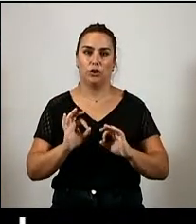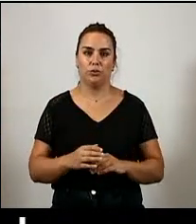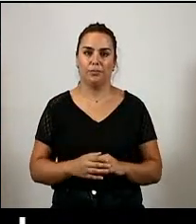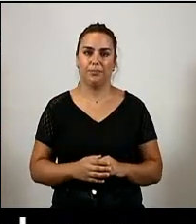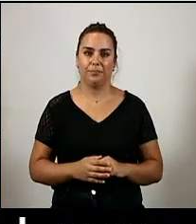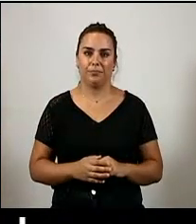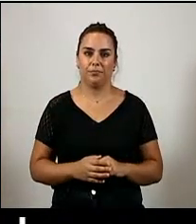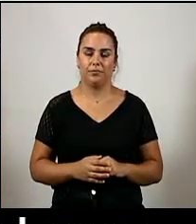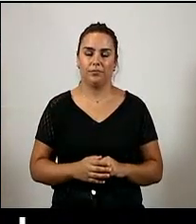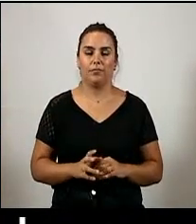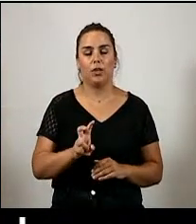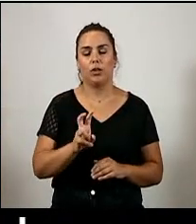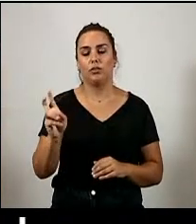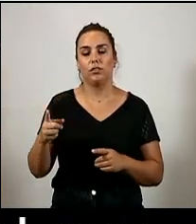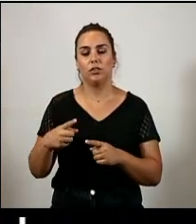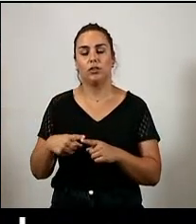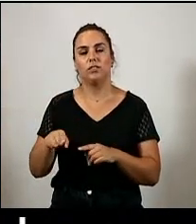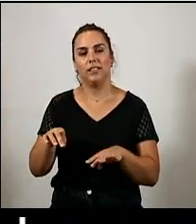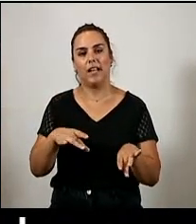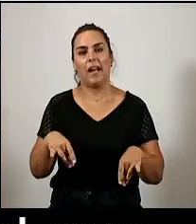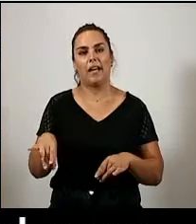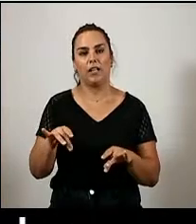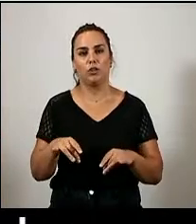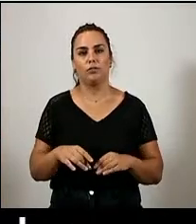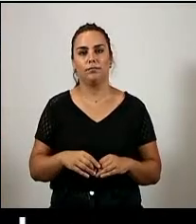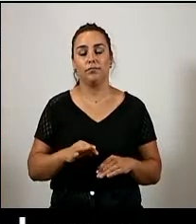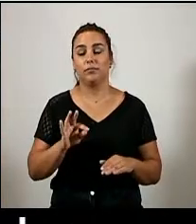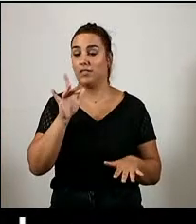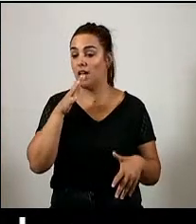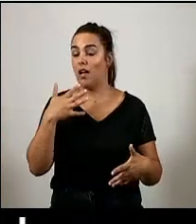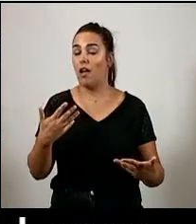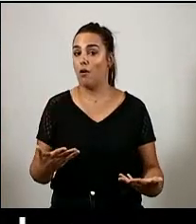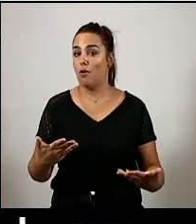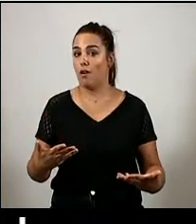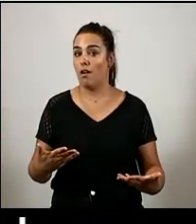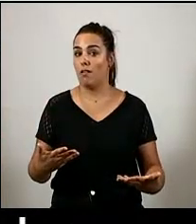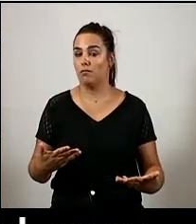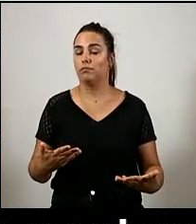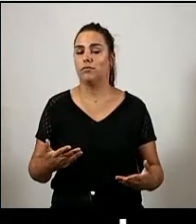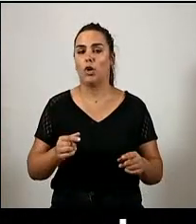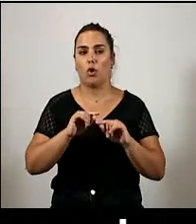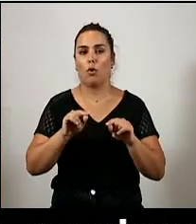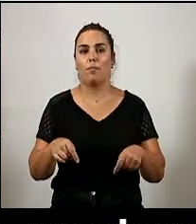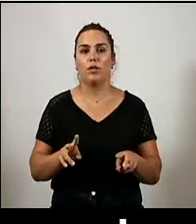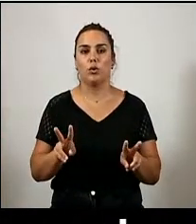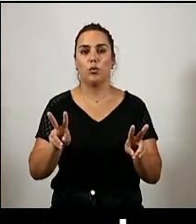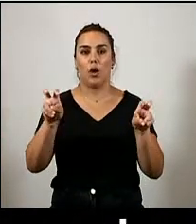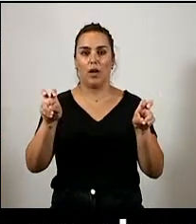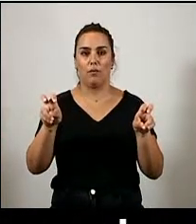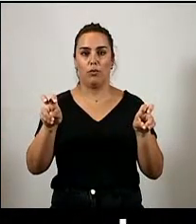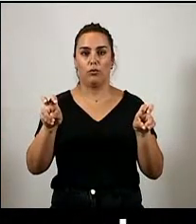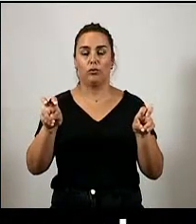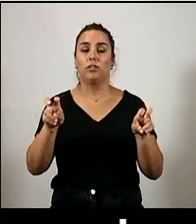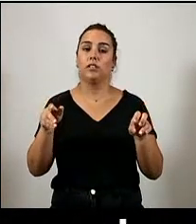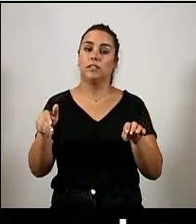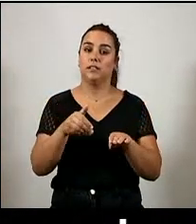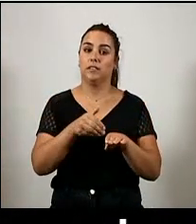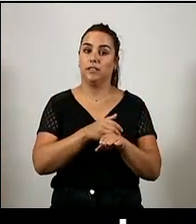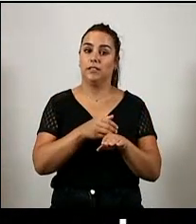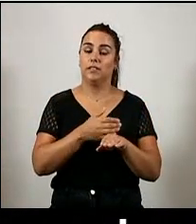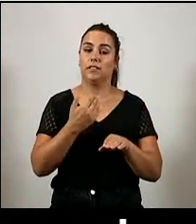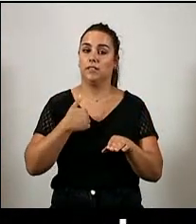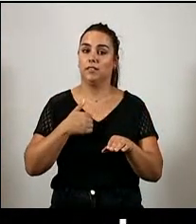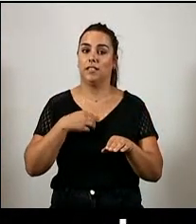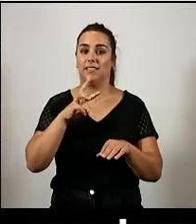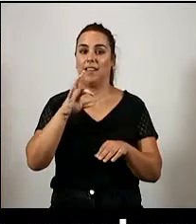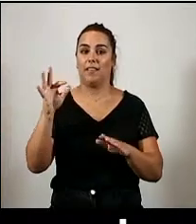de los referentes culturales de nuestra región. Y en este sentido firmaremos un nuevo convenio una vez el consistorio devuelva los